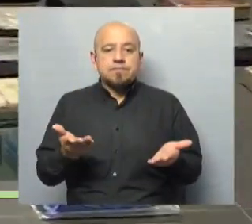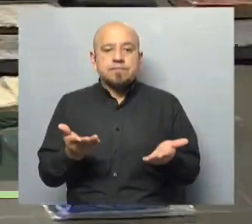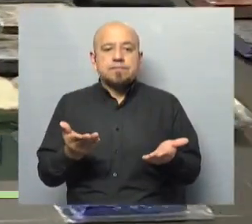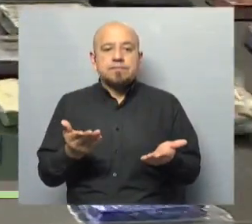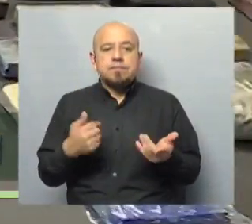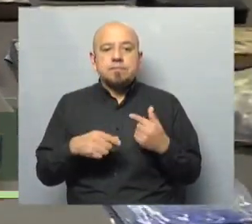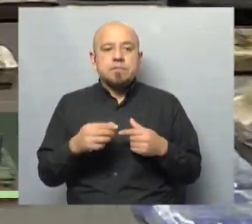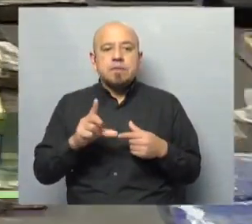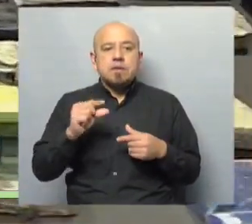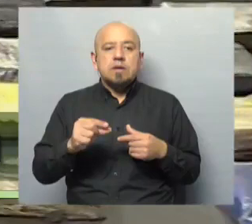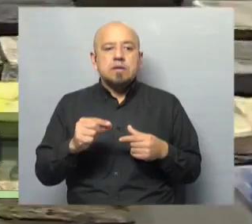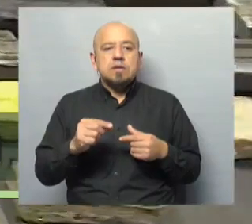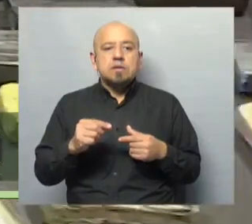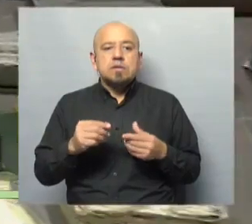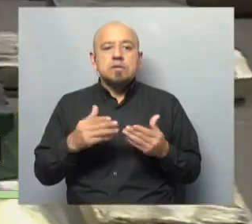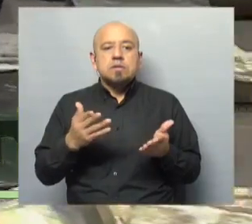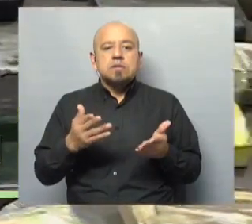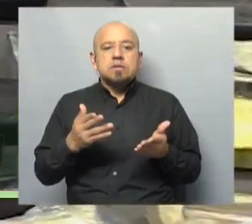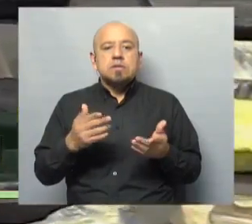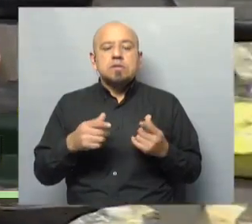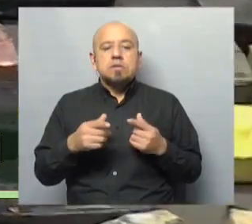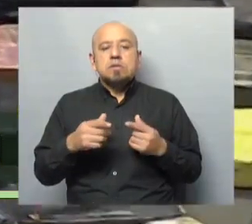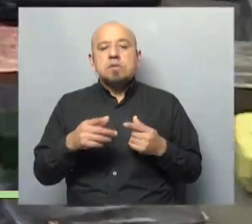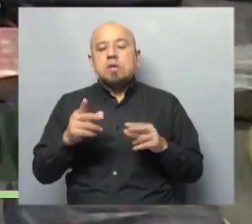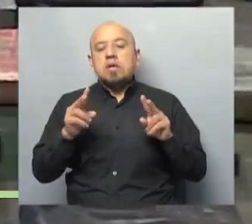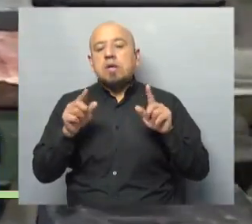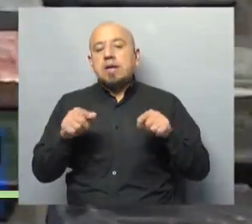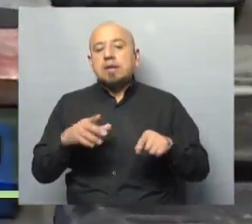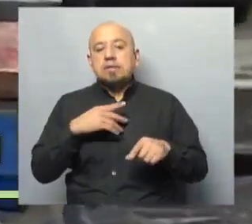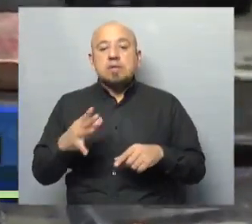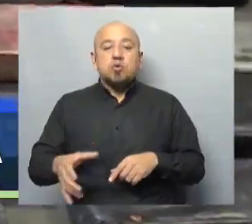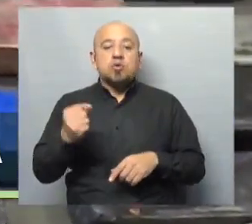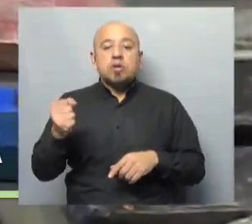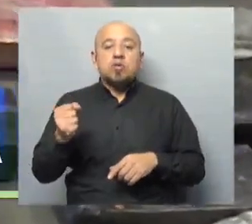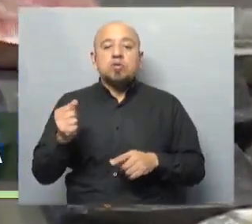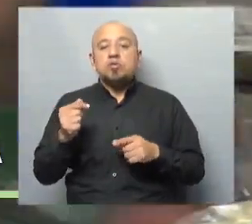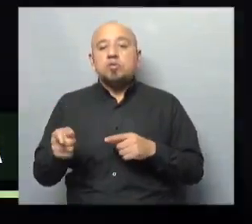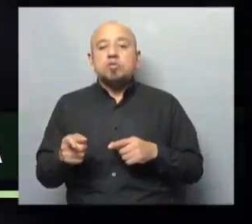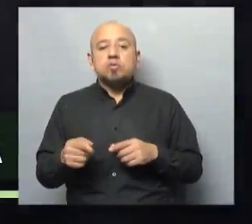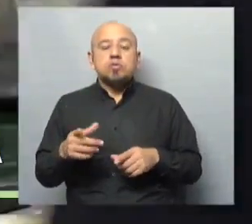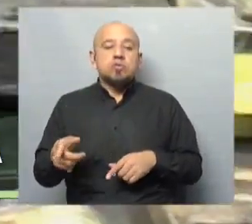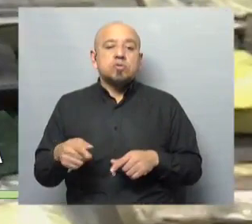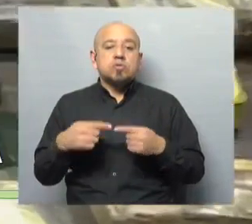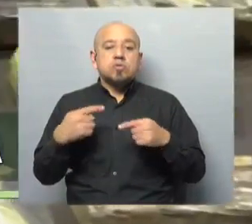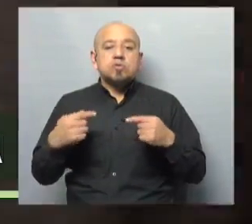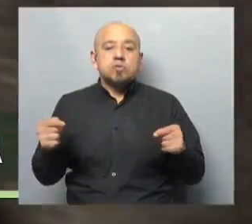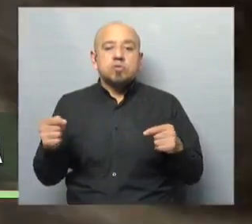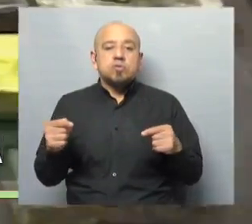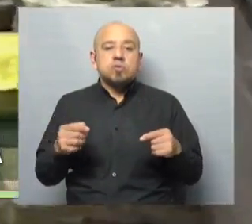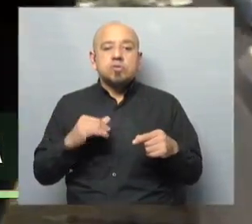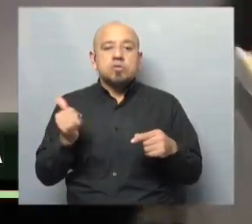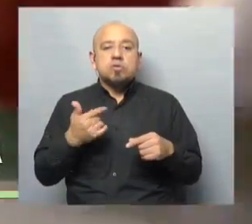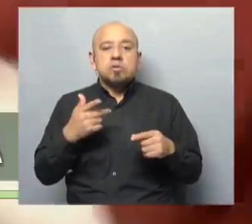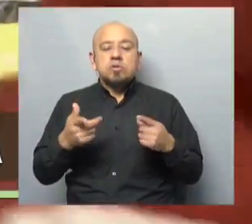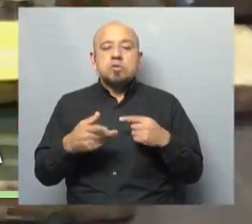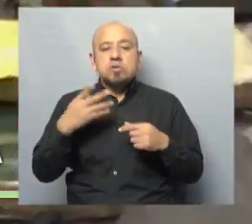hace un rato de lo que es la operación india donde se incautaron este varios elementos ya terminó la conferencia